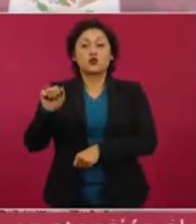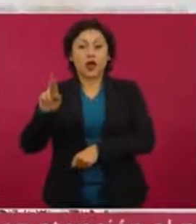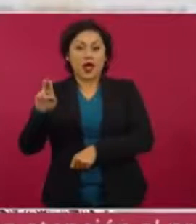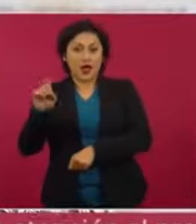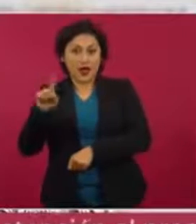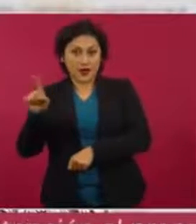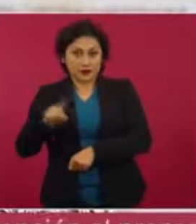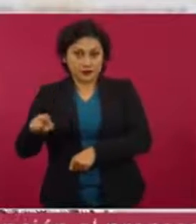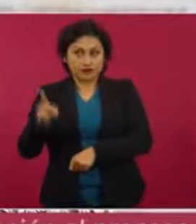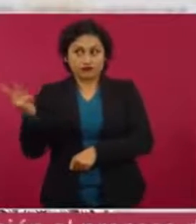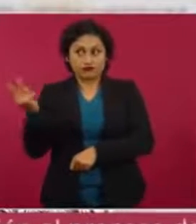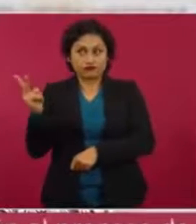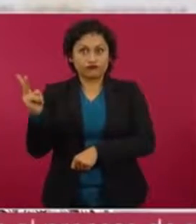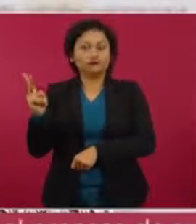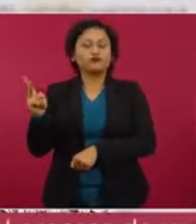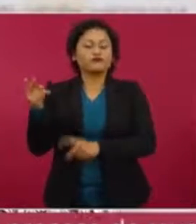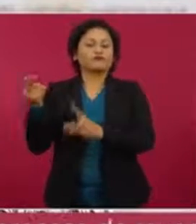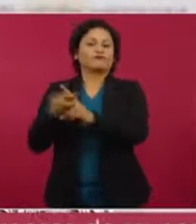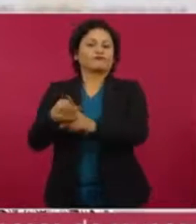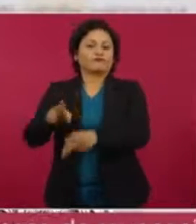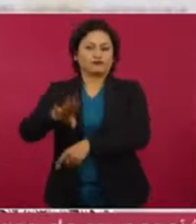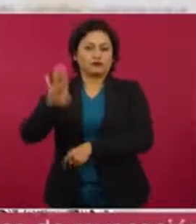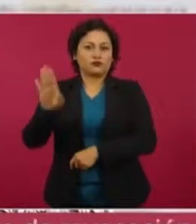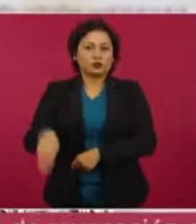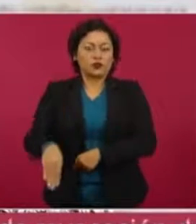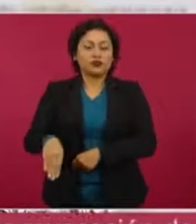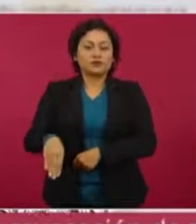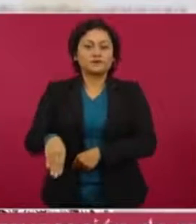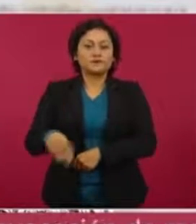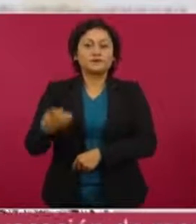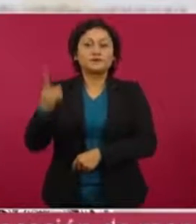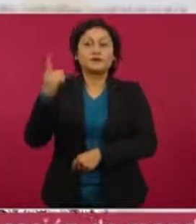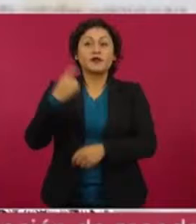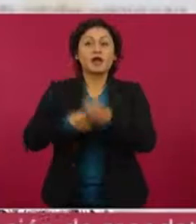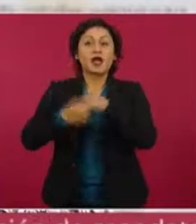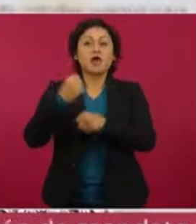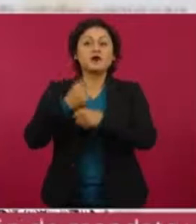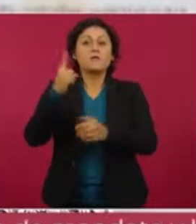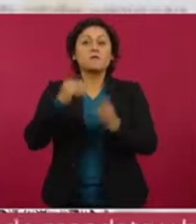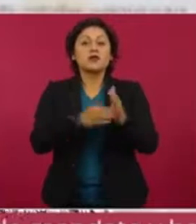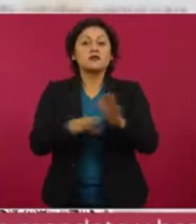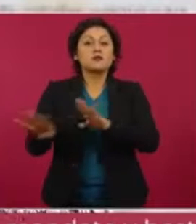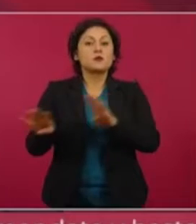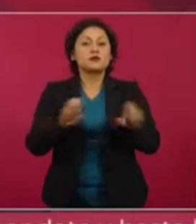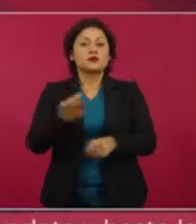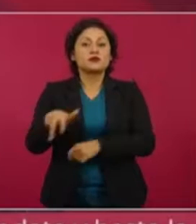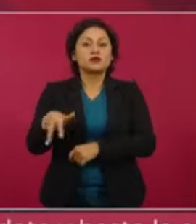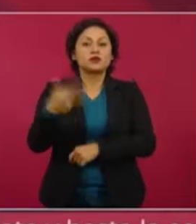La madrugada del día de hoy, de 1913,